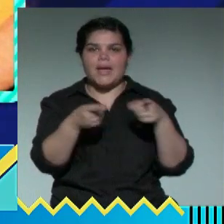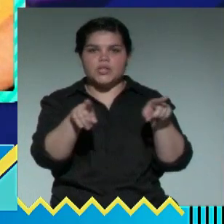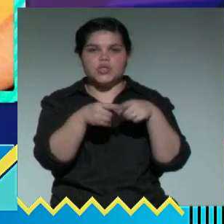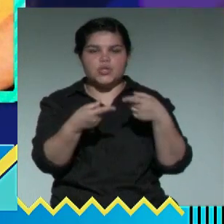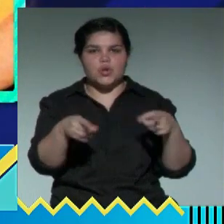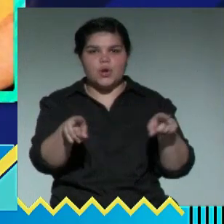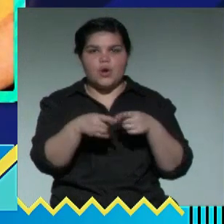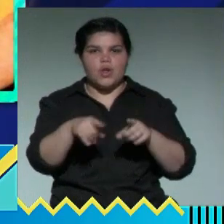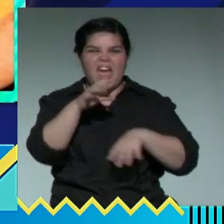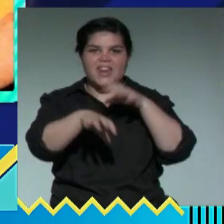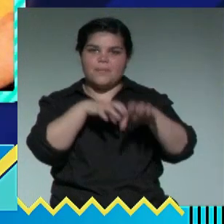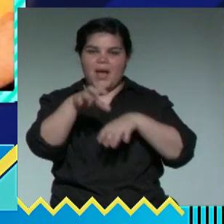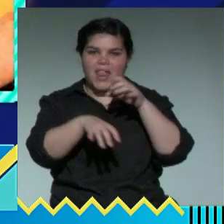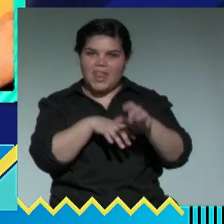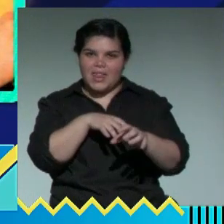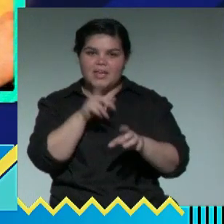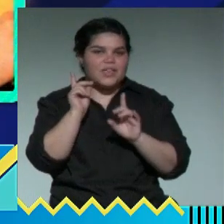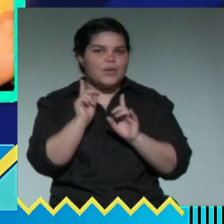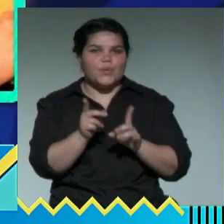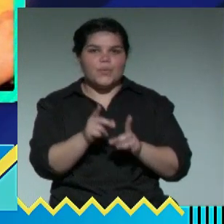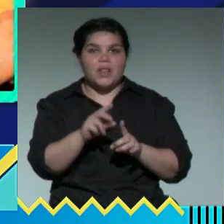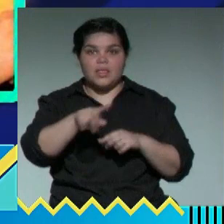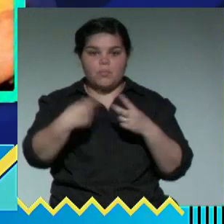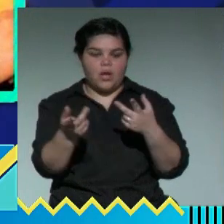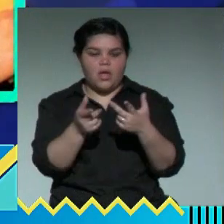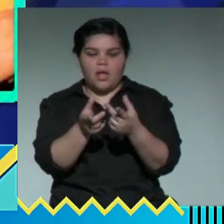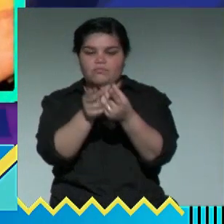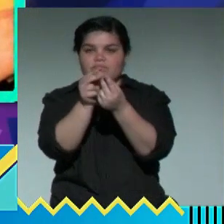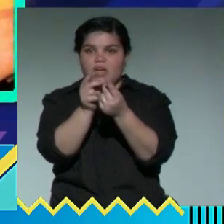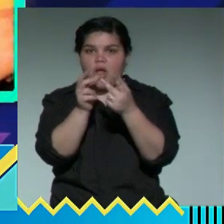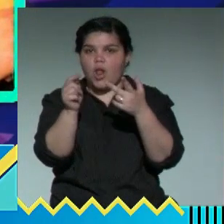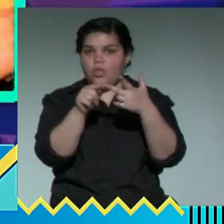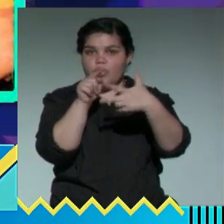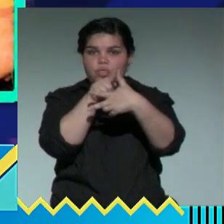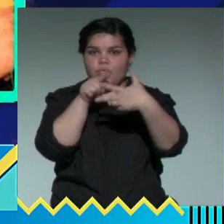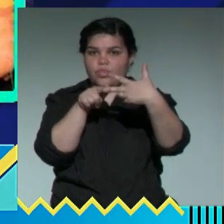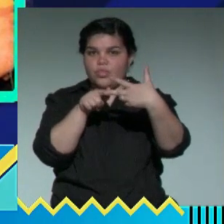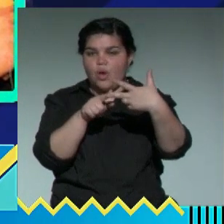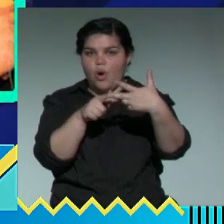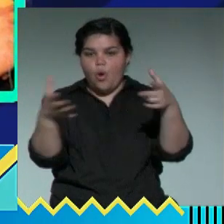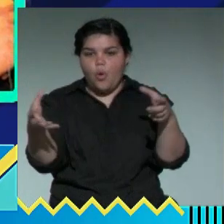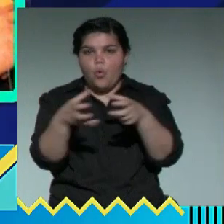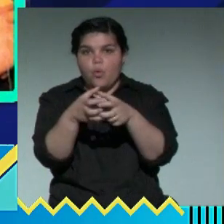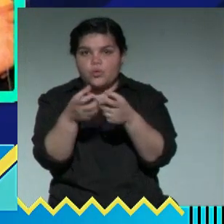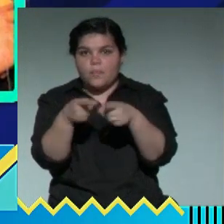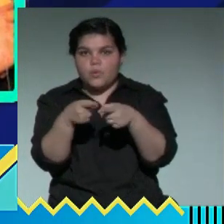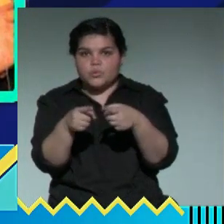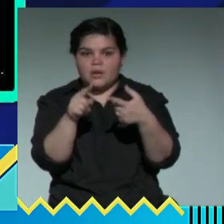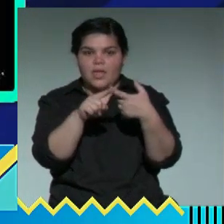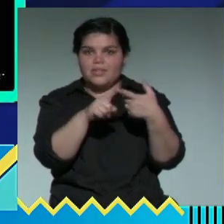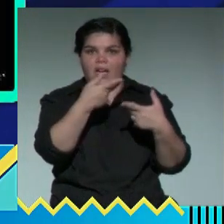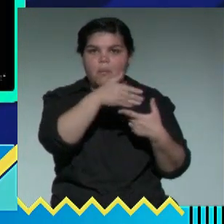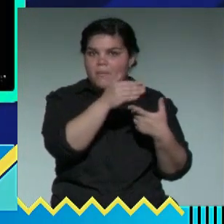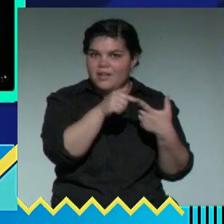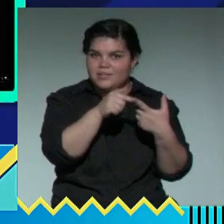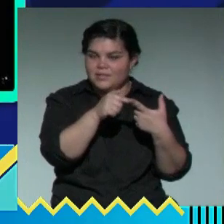un disco. Pero Cerati era muy como de engancharse con un músico o con un artista y como que ir a fondo con